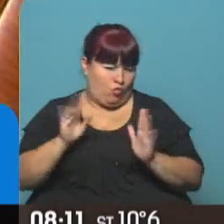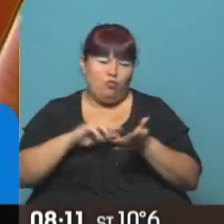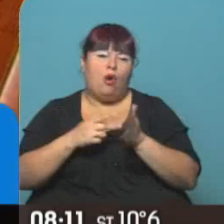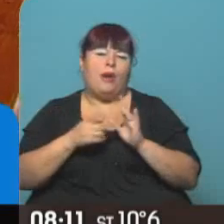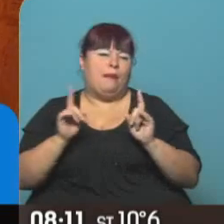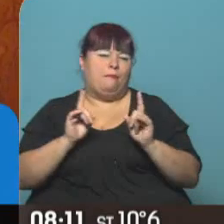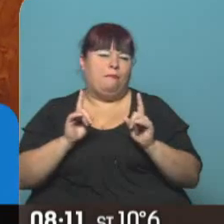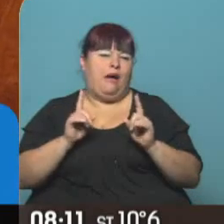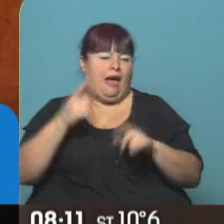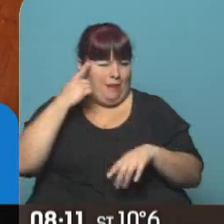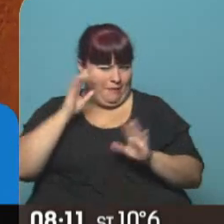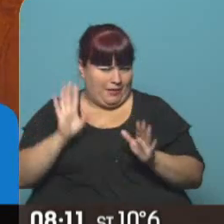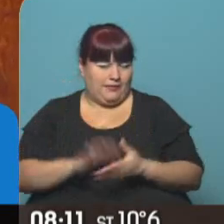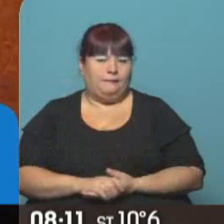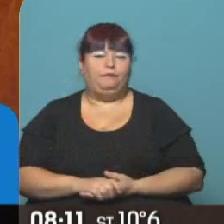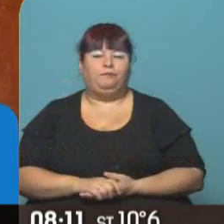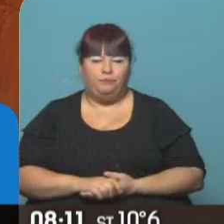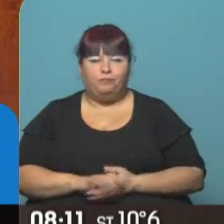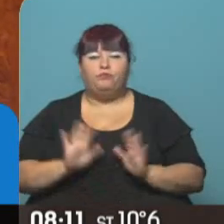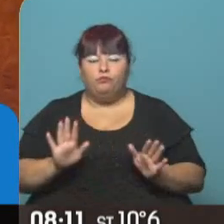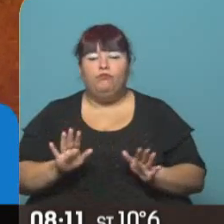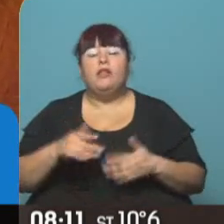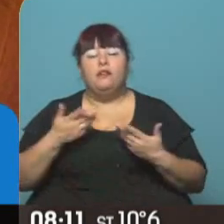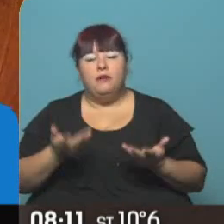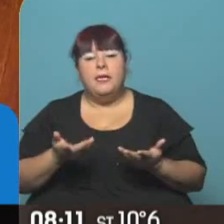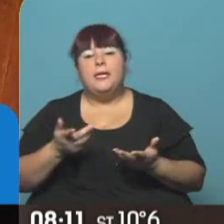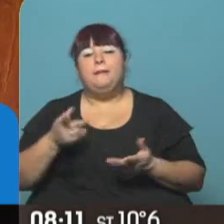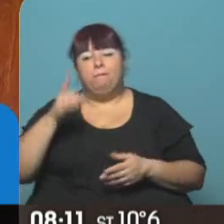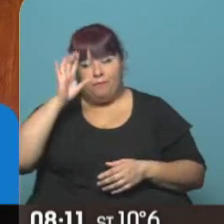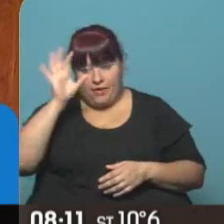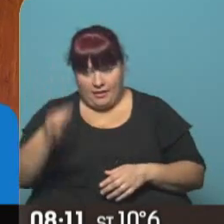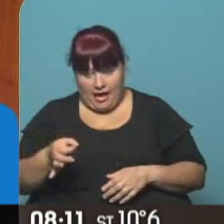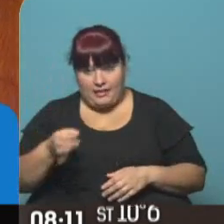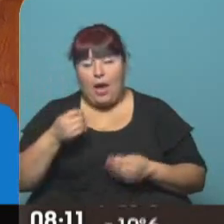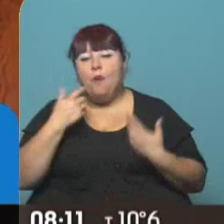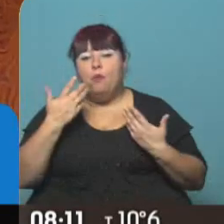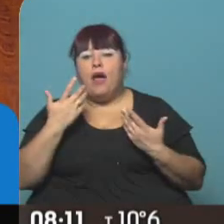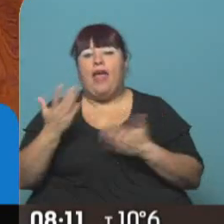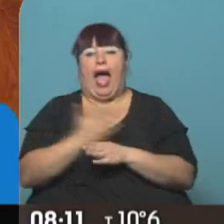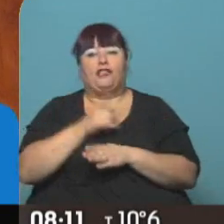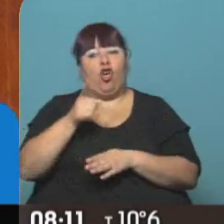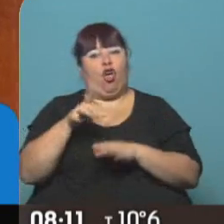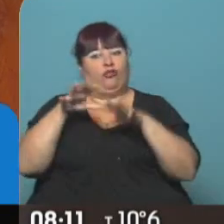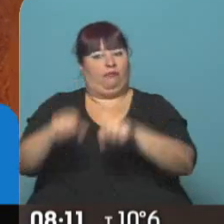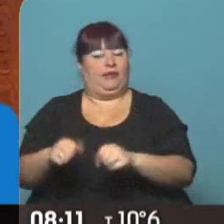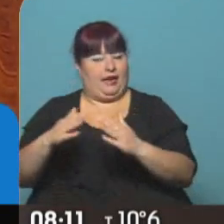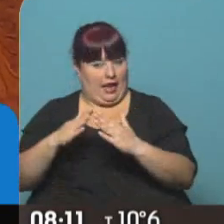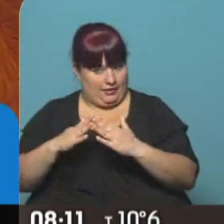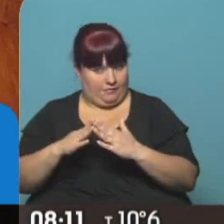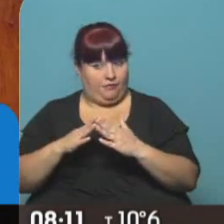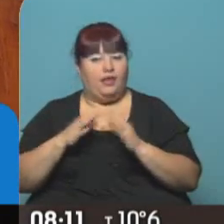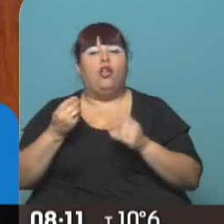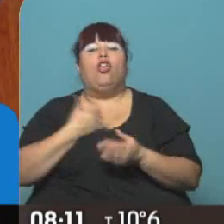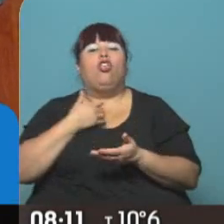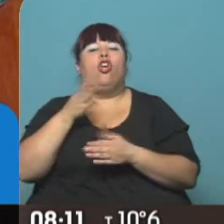problema a tener en cuenta es bueno si entonces ya sabemos qué es lo que podemos hacer para que no llegue el embargo bien de familia